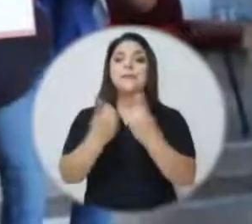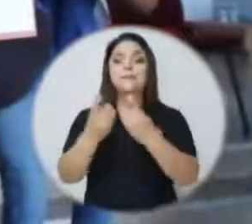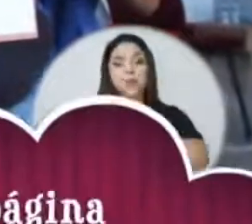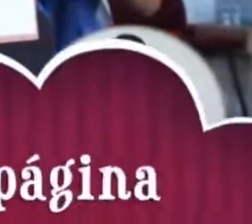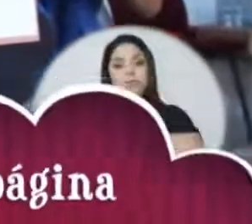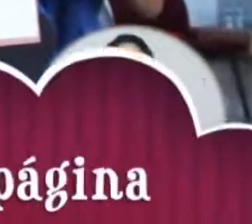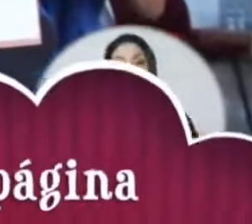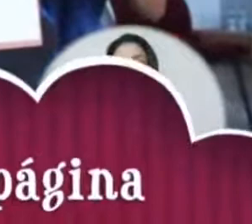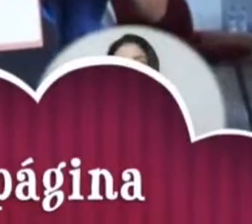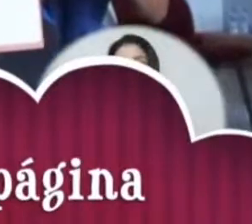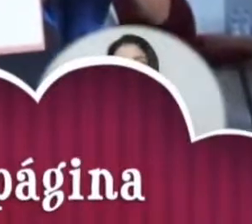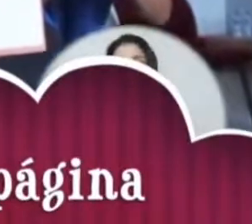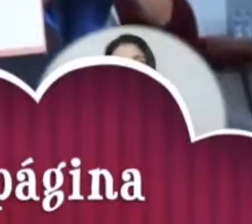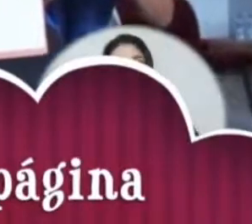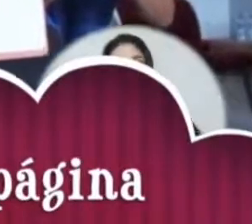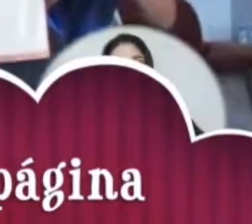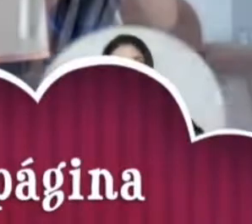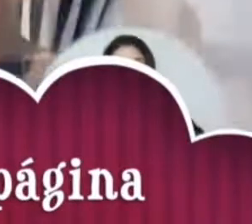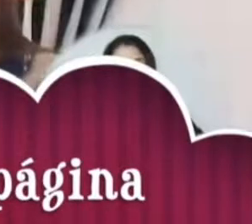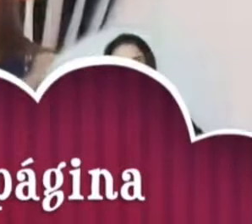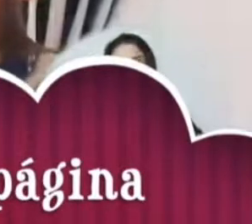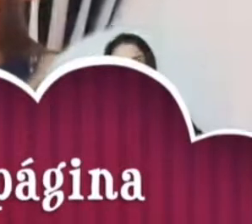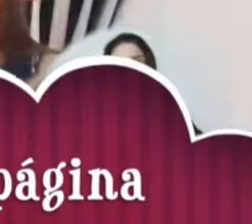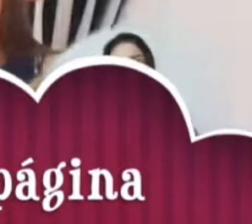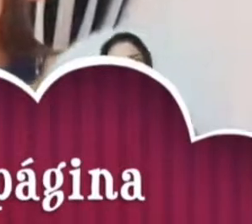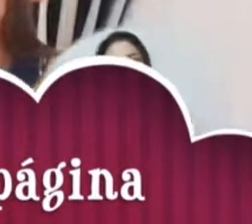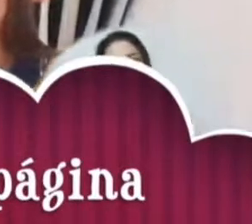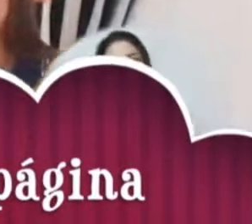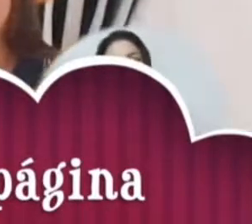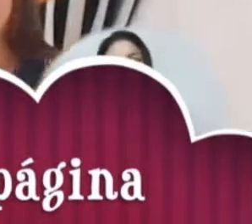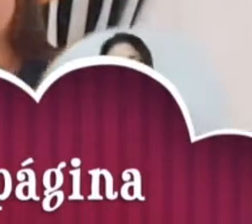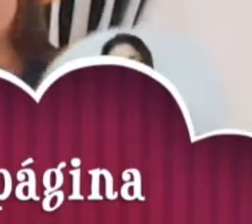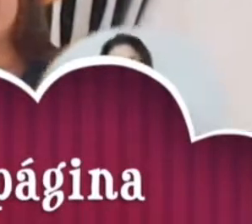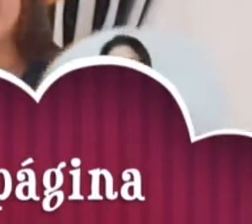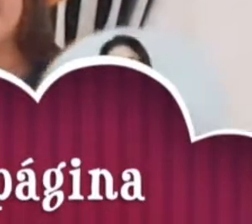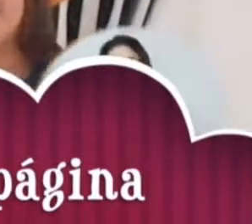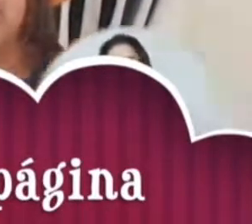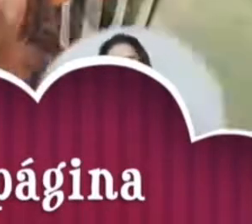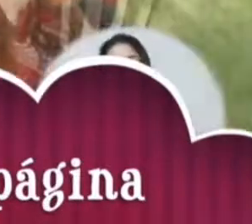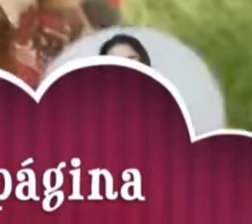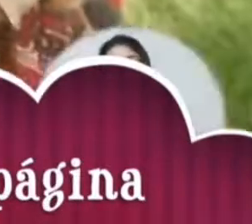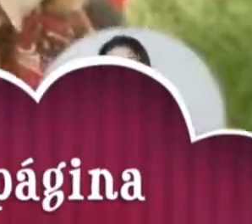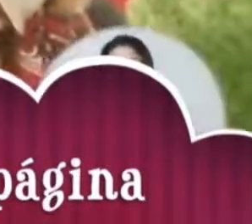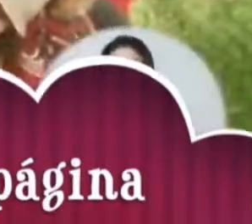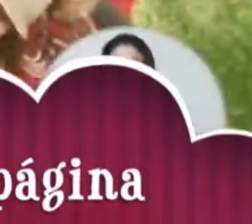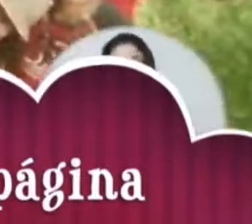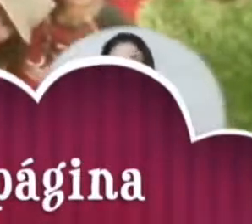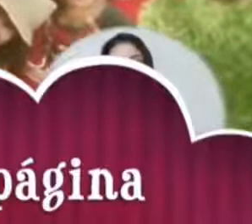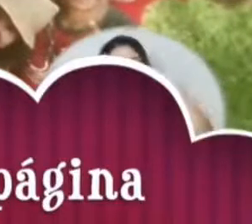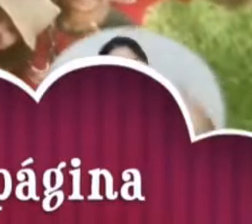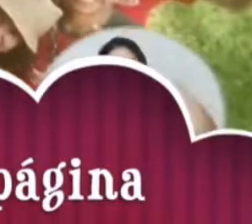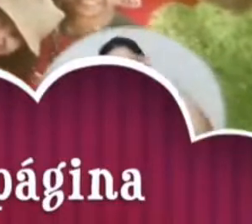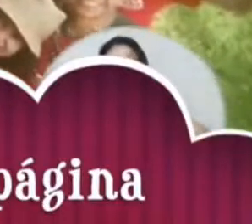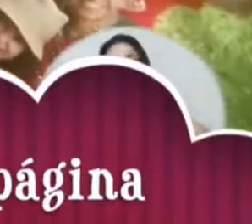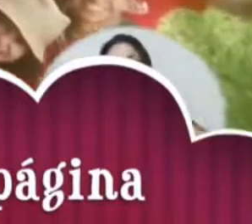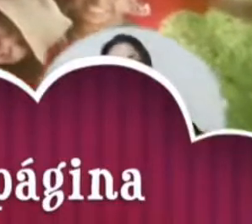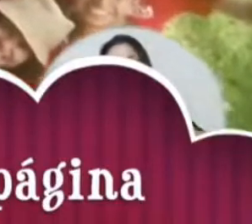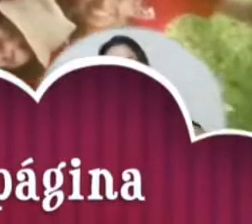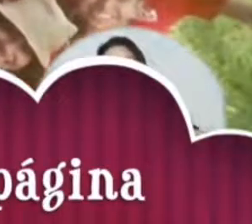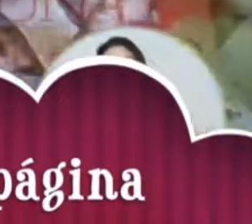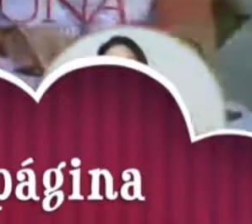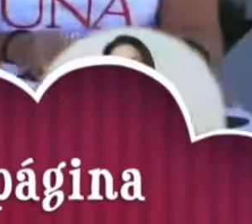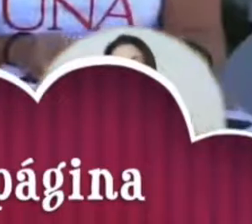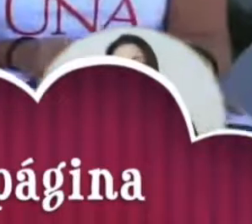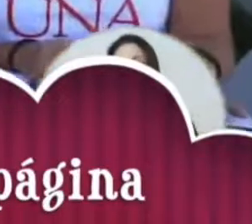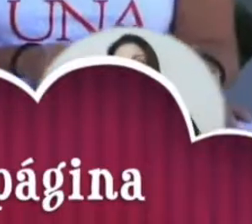el Departamento de Orientación y Psicología de la Universidad Nacional nos interesa tu bienestar. Si querés tener más información,